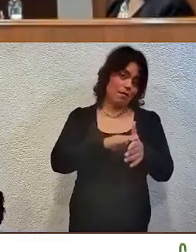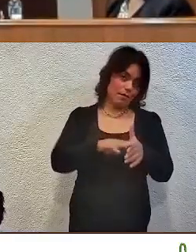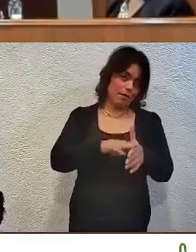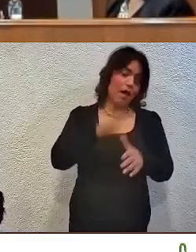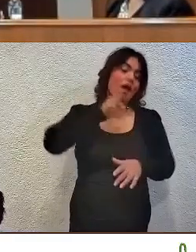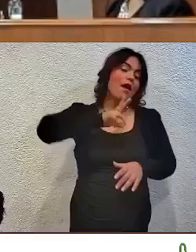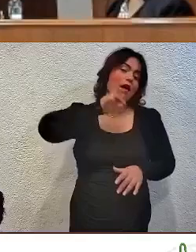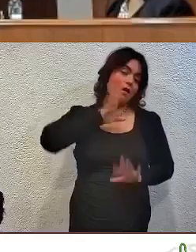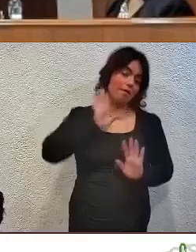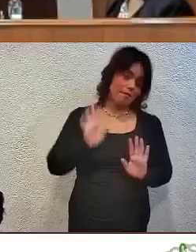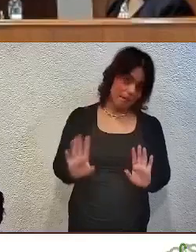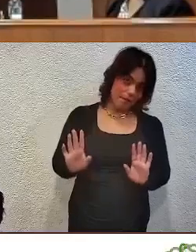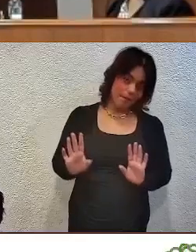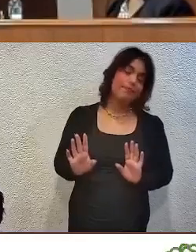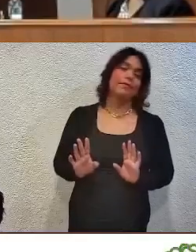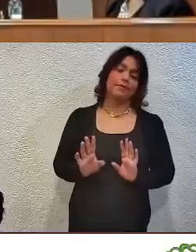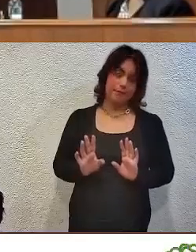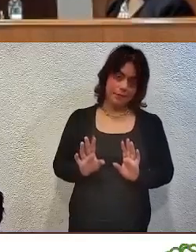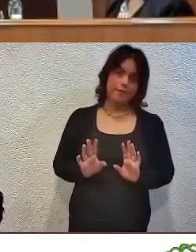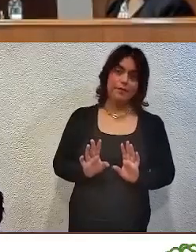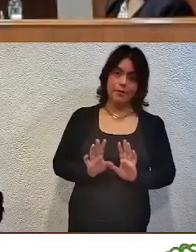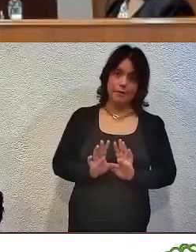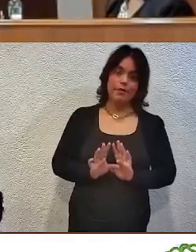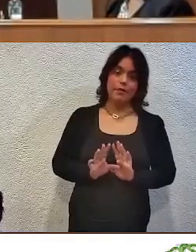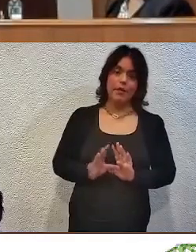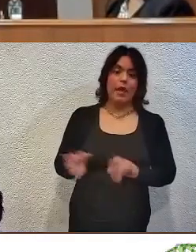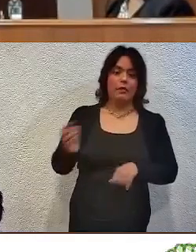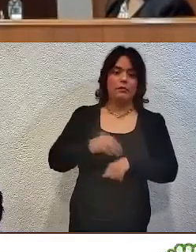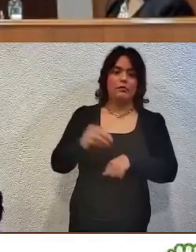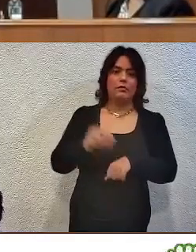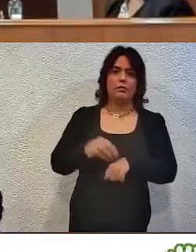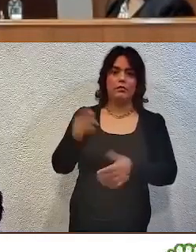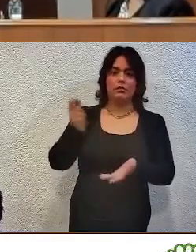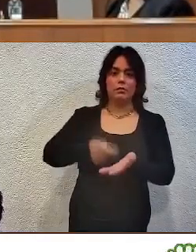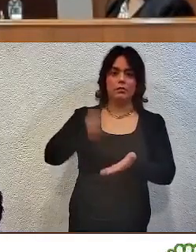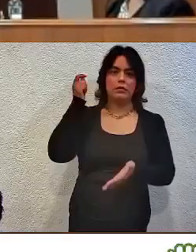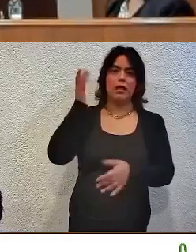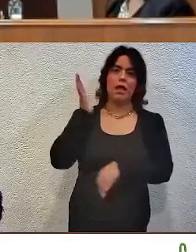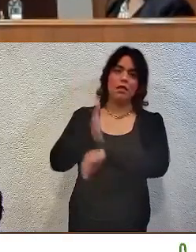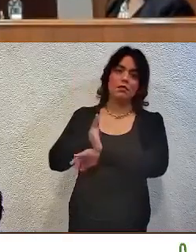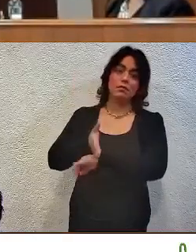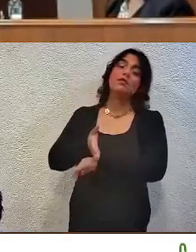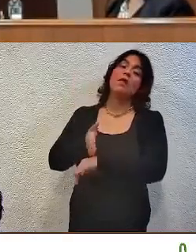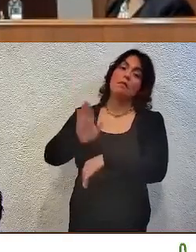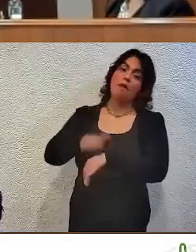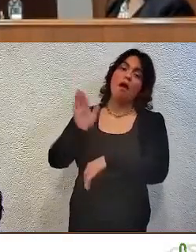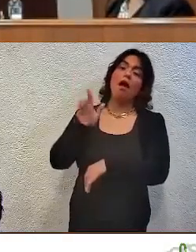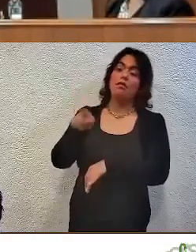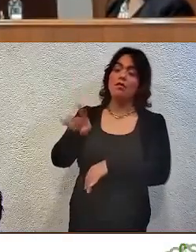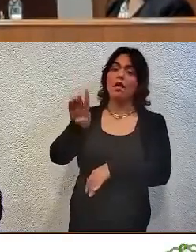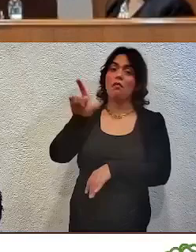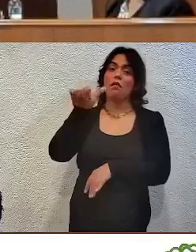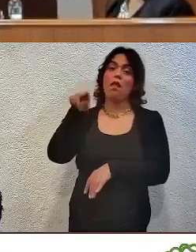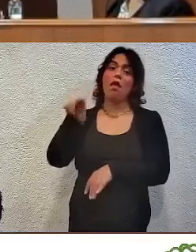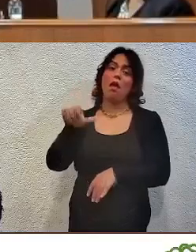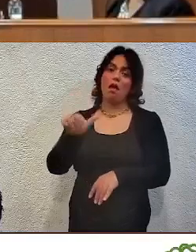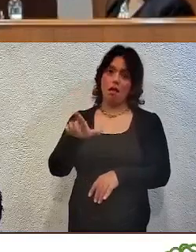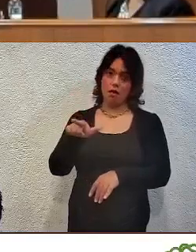los cuales, si son fundados, podrían aumentar la sanción contra Blanca Brisa González, actora en el juicio.